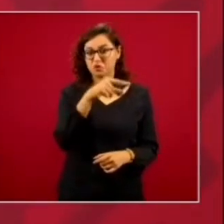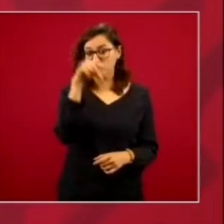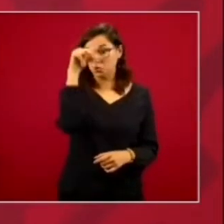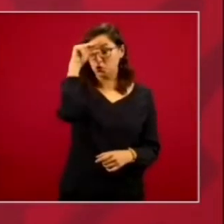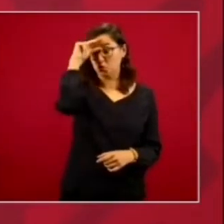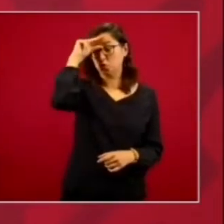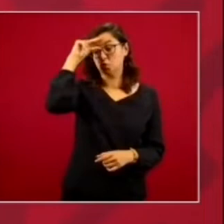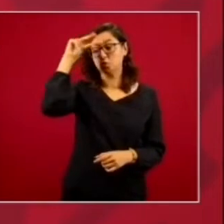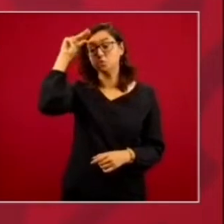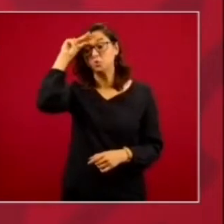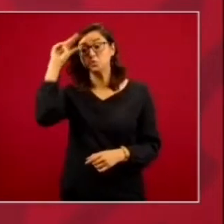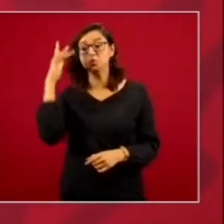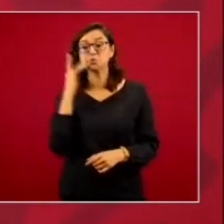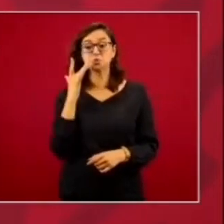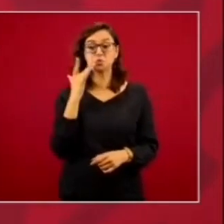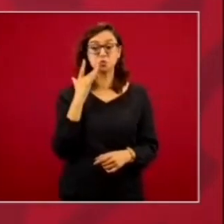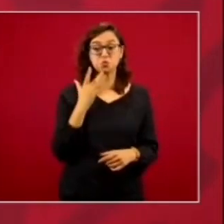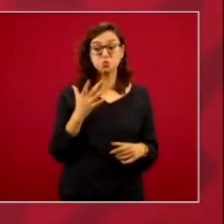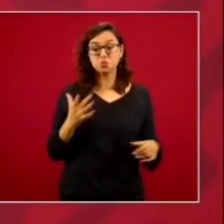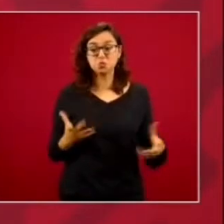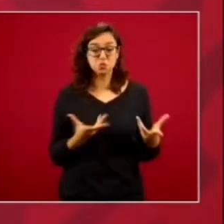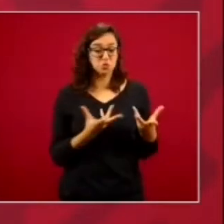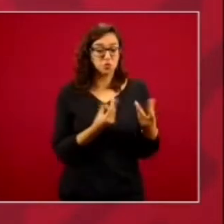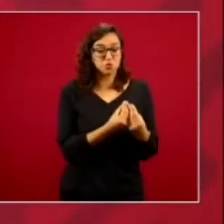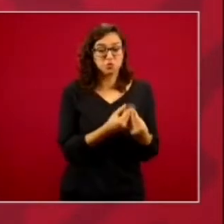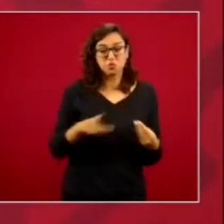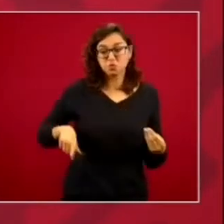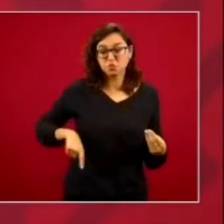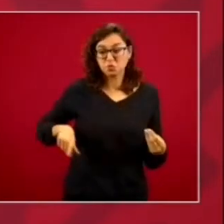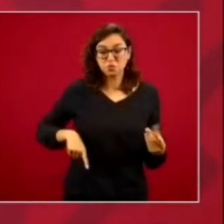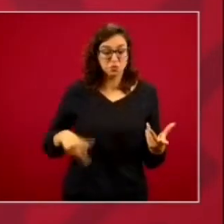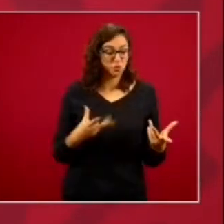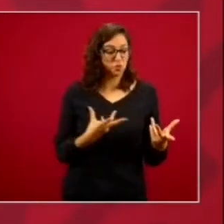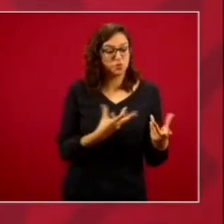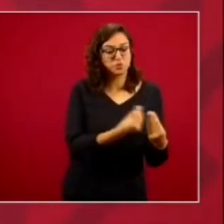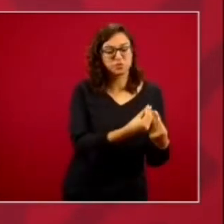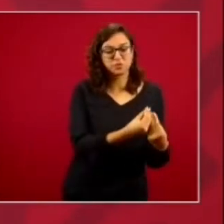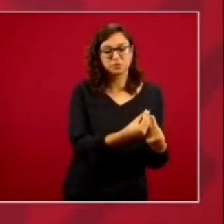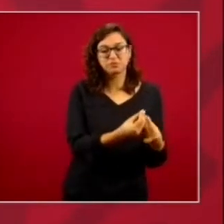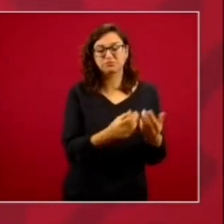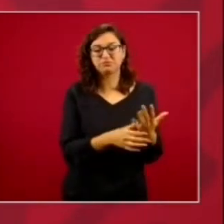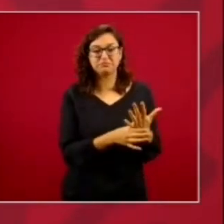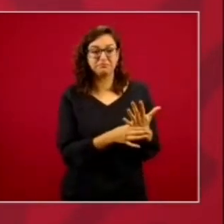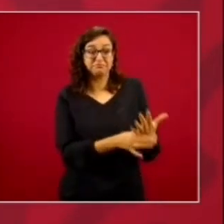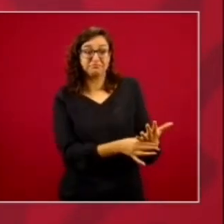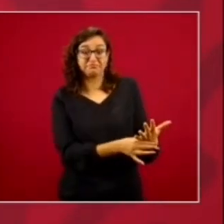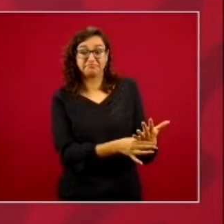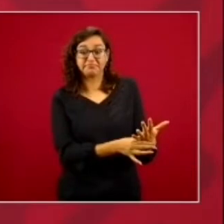intelectuales orgánicos, por ejemplo, de algunos gobernadores, llegó a decir que